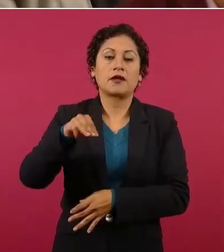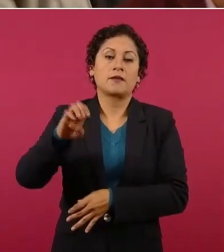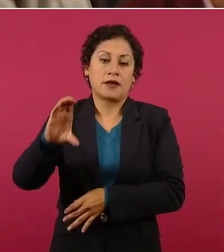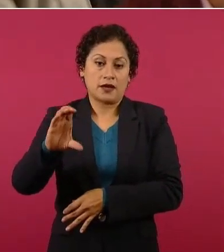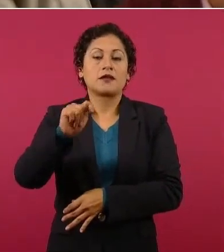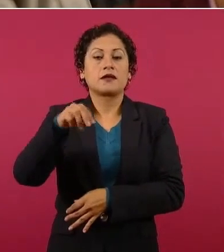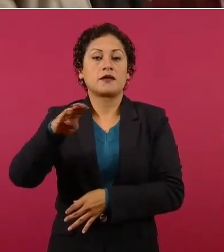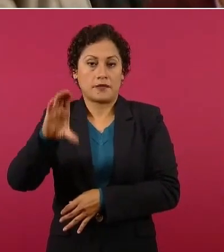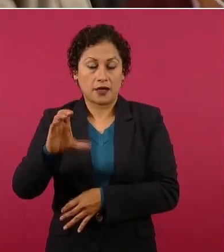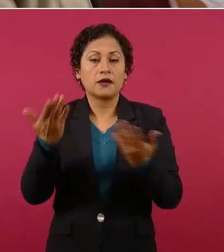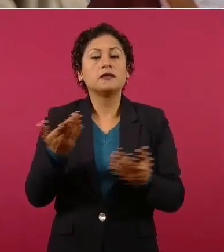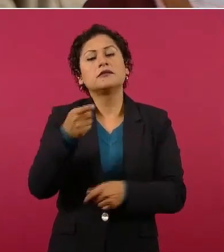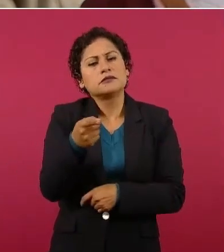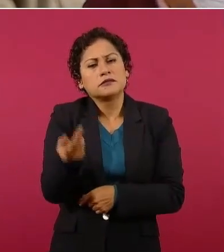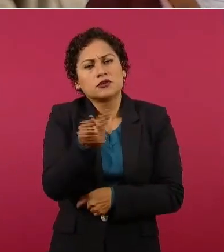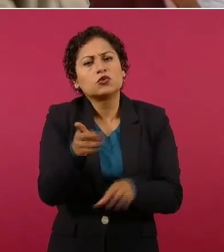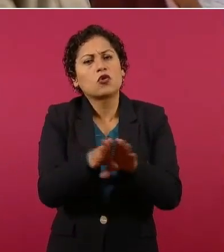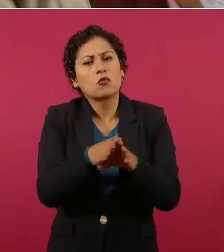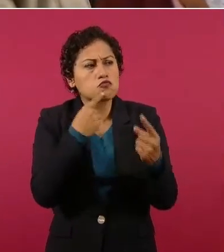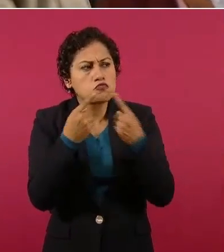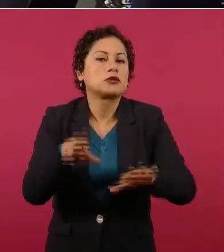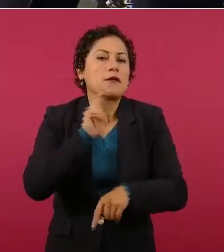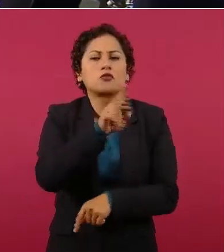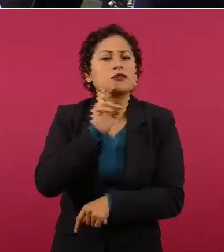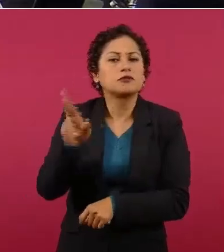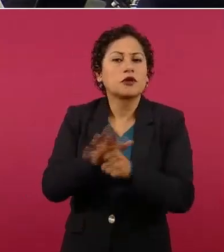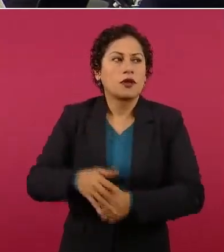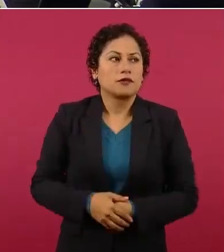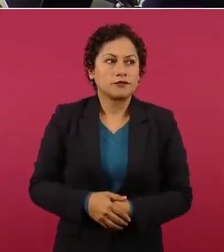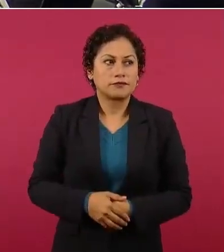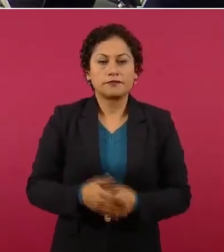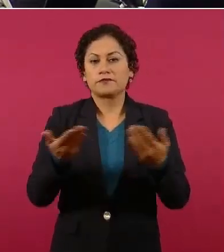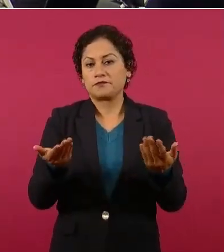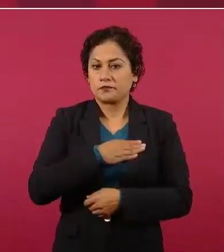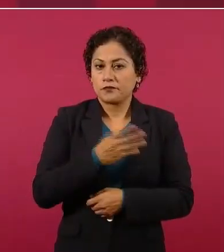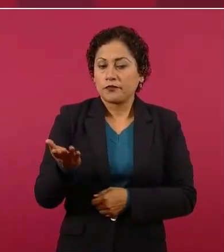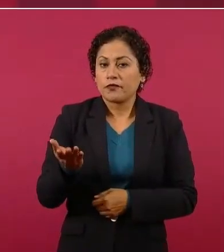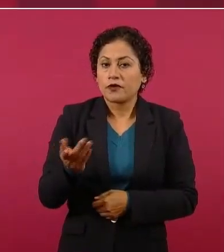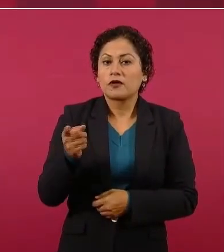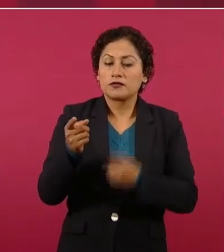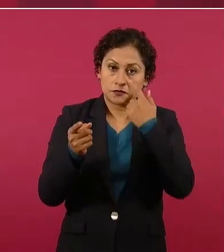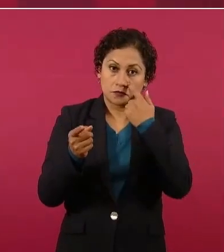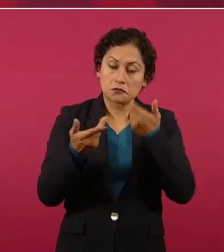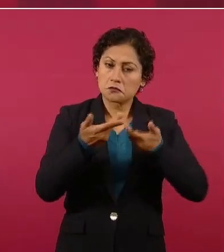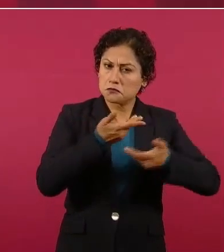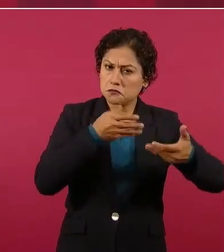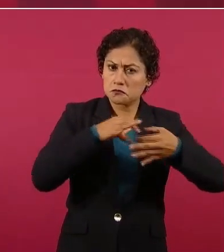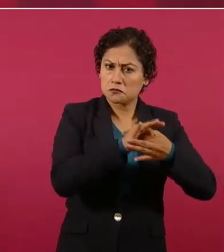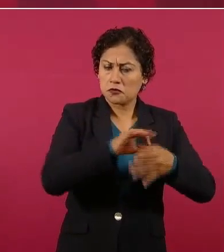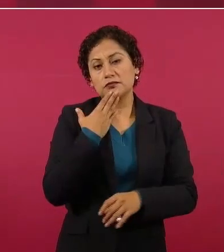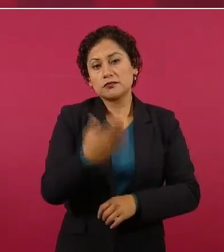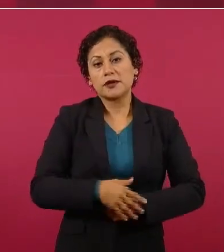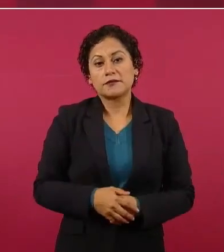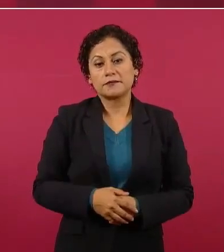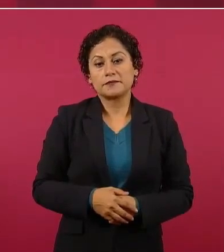real de estas negociaciones? Porque pues, prácticamente pues, digamos, lo desmintió. Bueno, lo primero que son muy buenas las relaciones con el gobierno de Estados